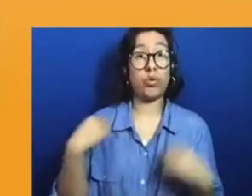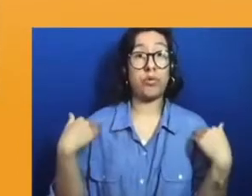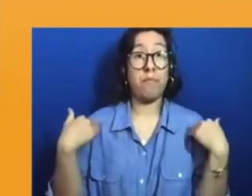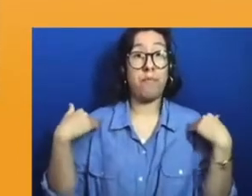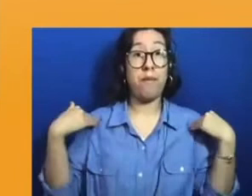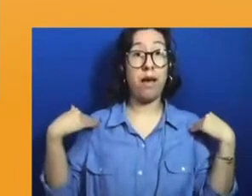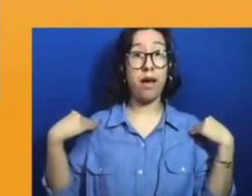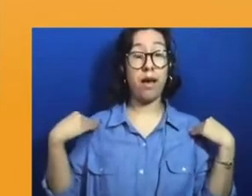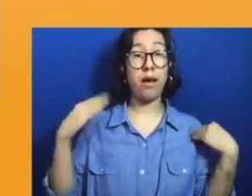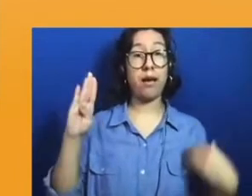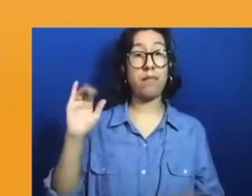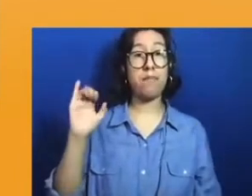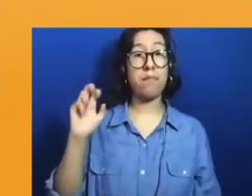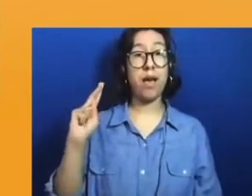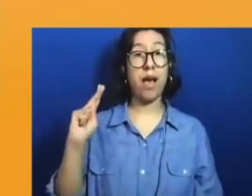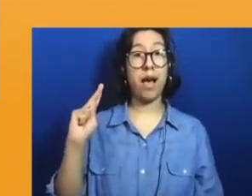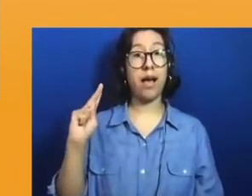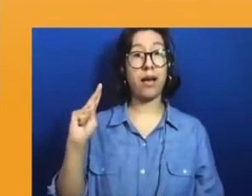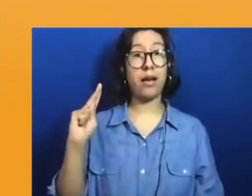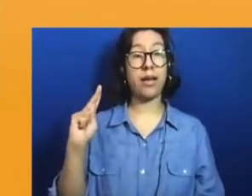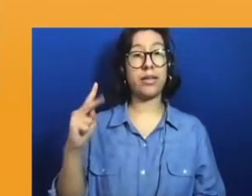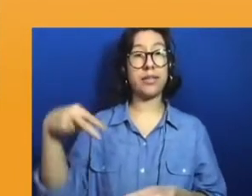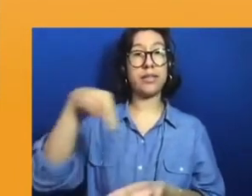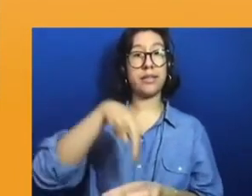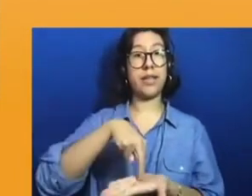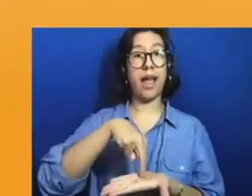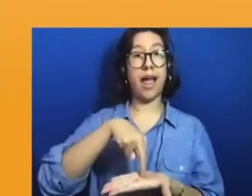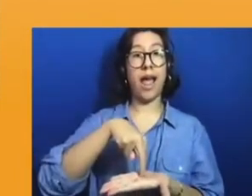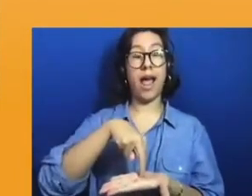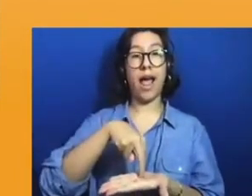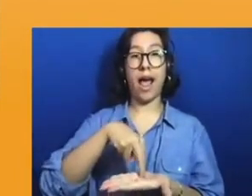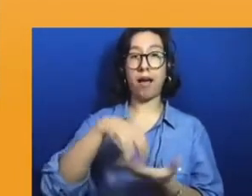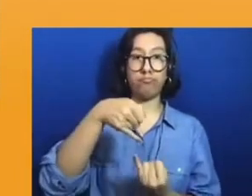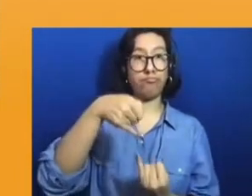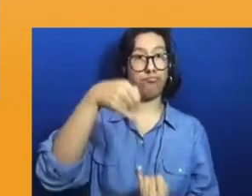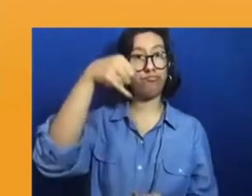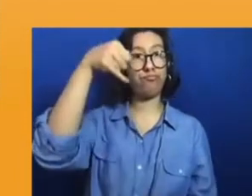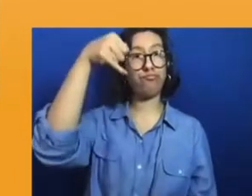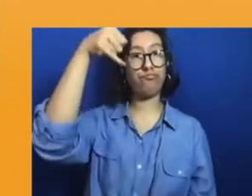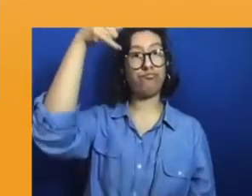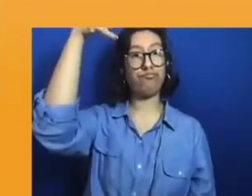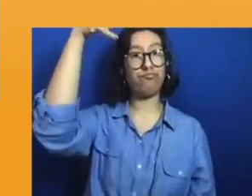atrás y pararte en una posición muy recta, muy vertical.